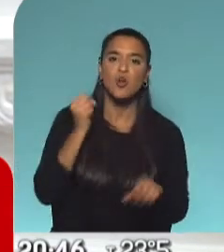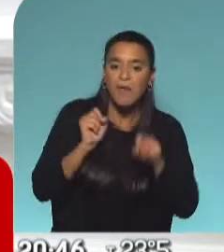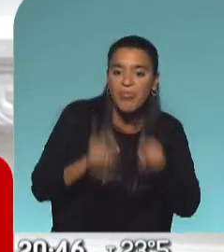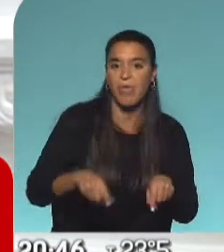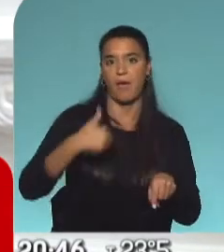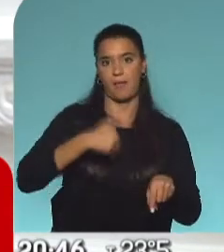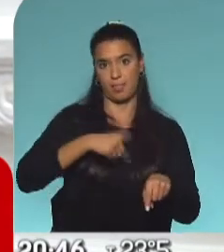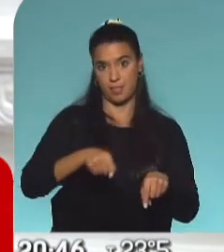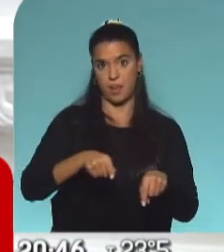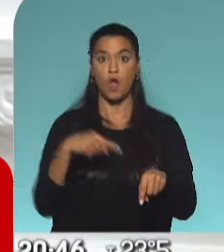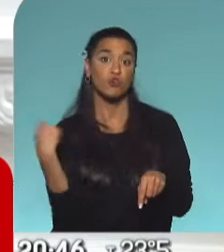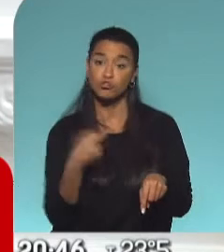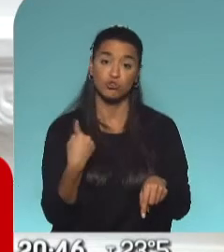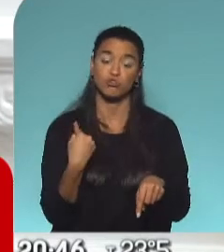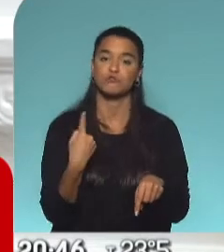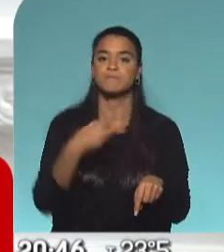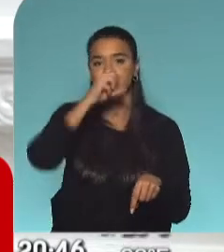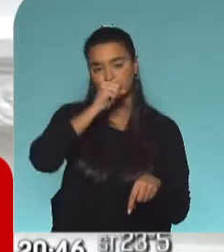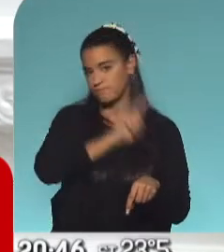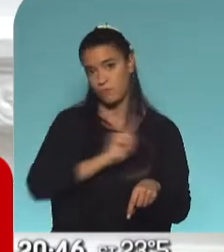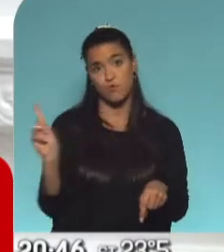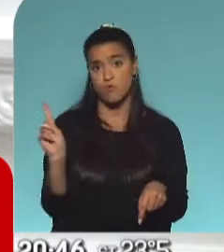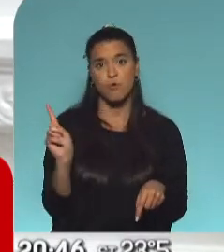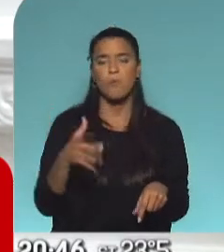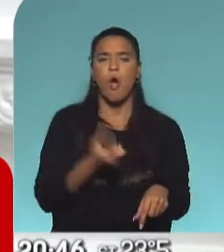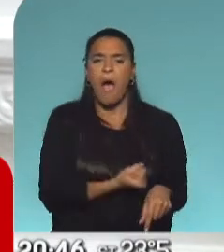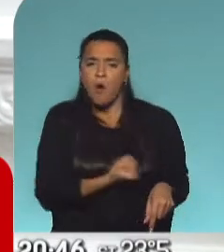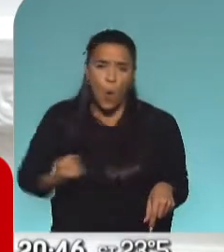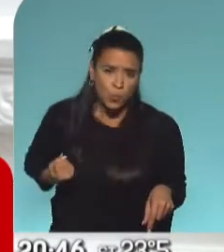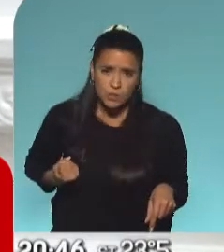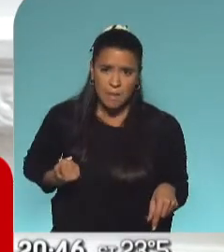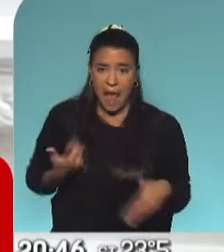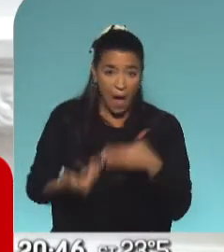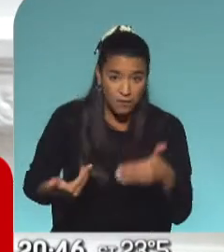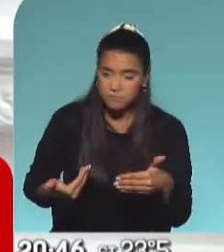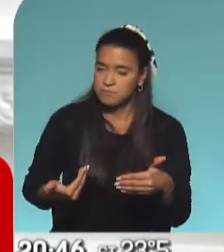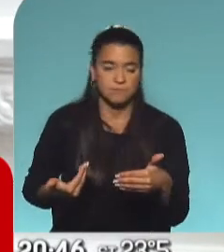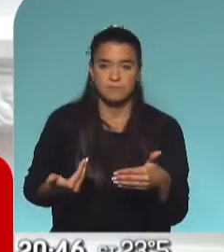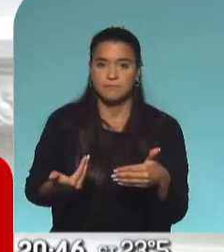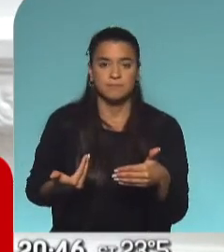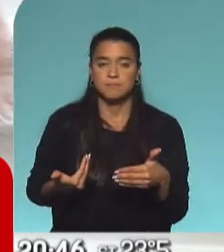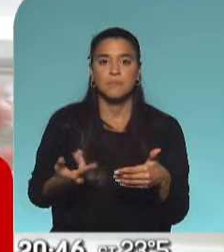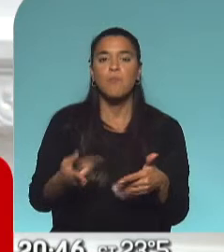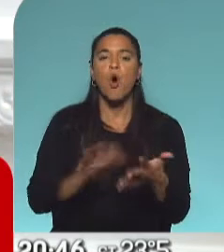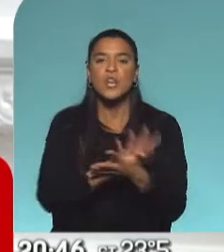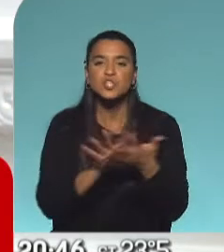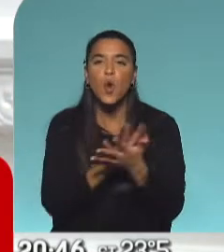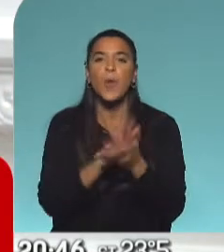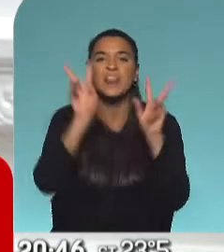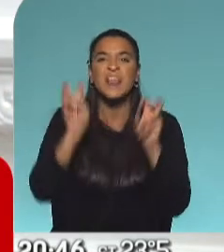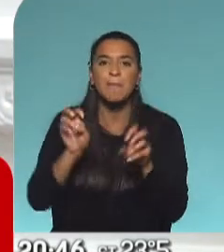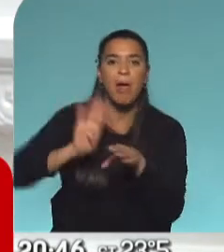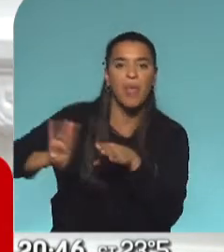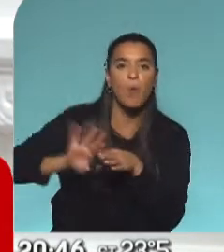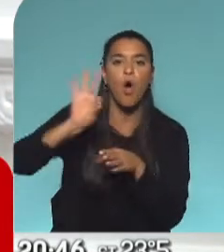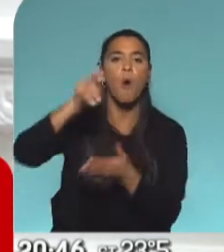país, que nosotros no íbamos a tolerar ningún tipo de ajuste para avanzar en resolver la cuestión de la deuda o